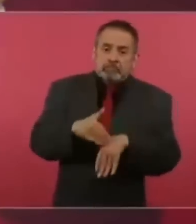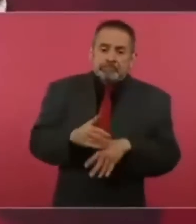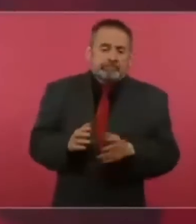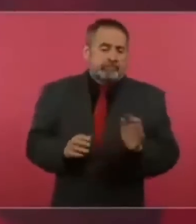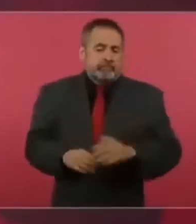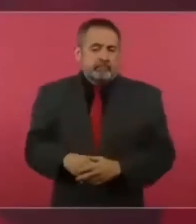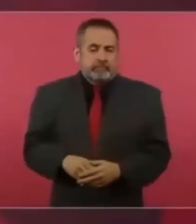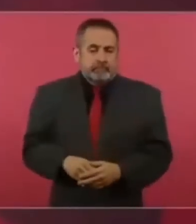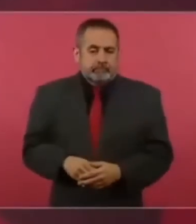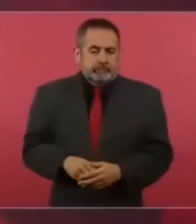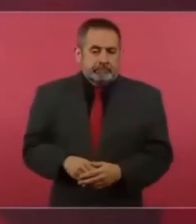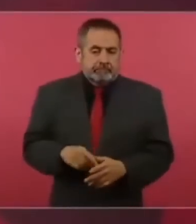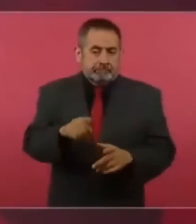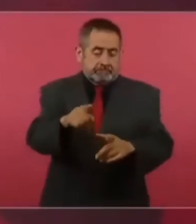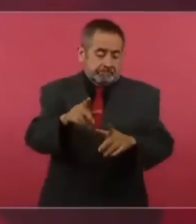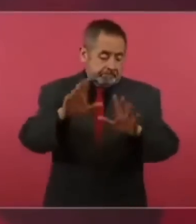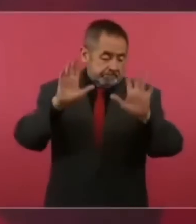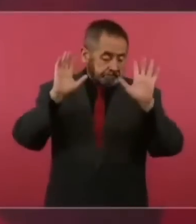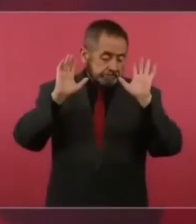Por algo será.